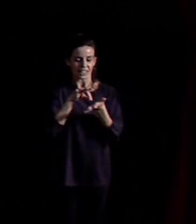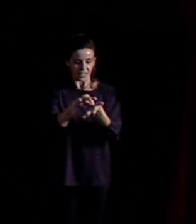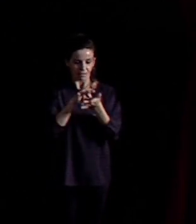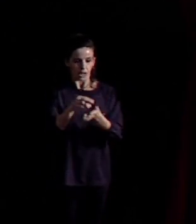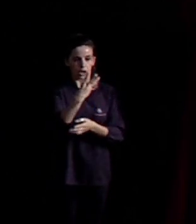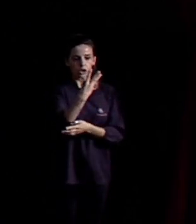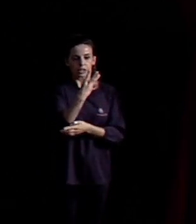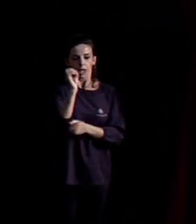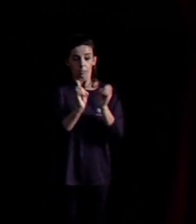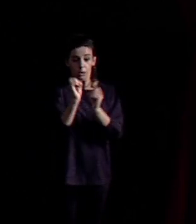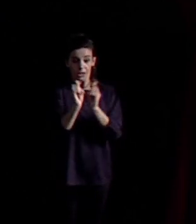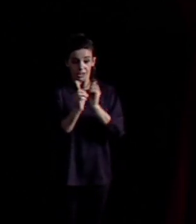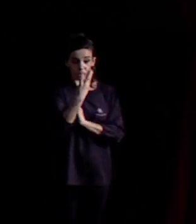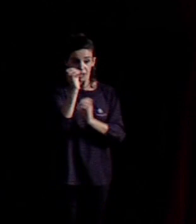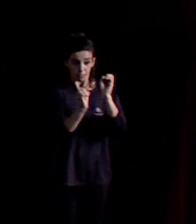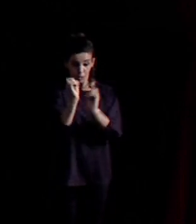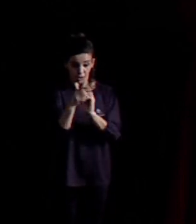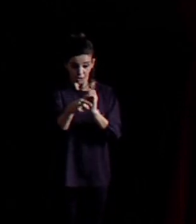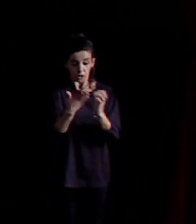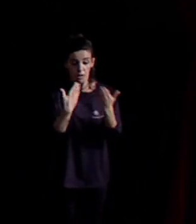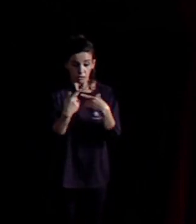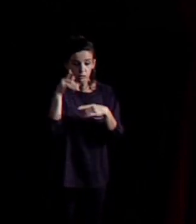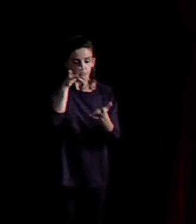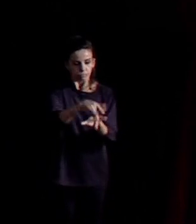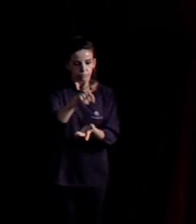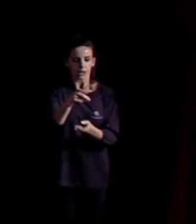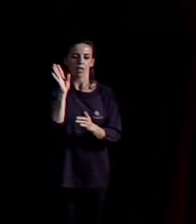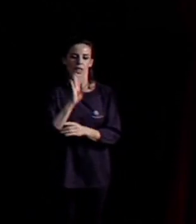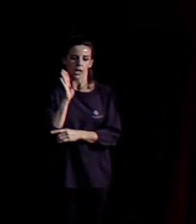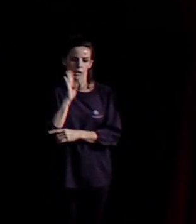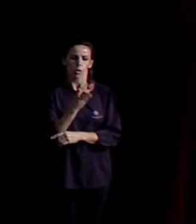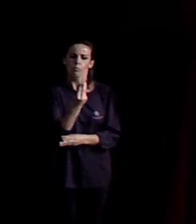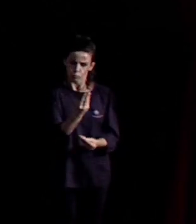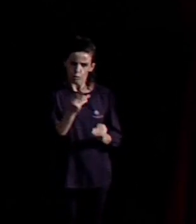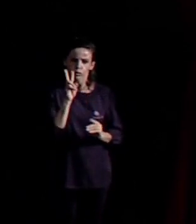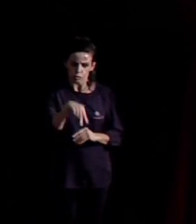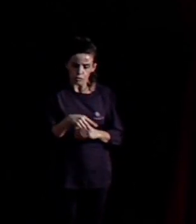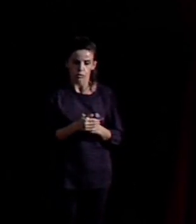3% de las consultas son sobre este tipo de delitos, que ya son muchas.